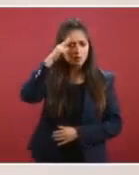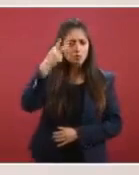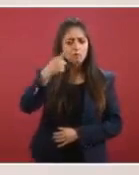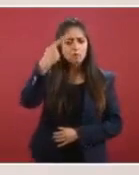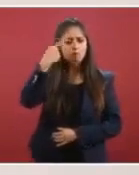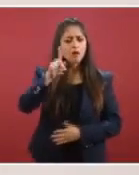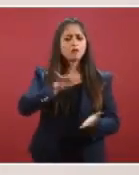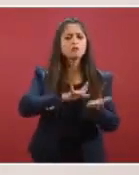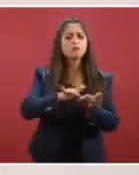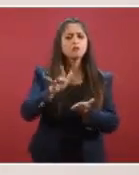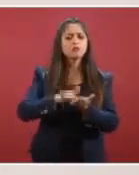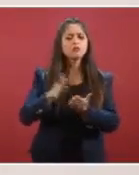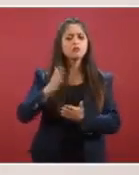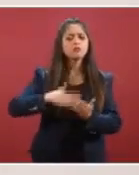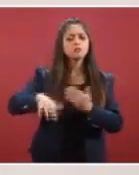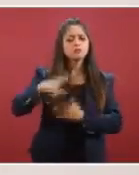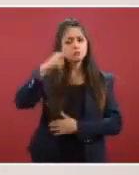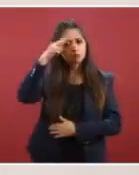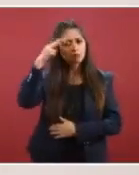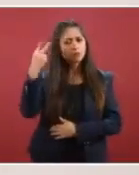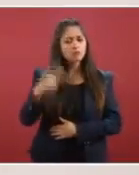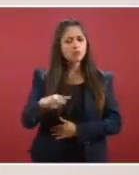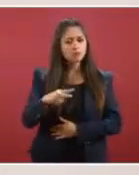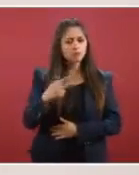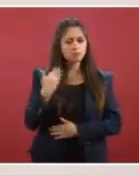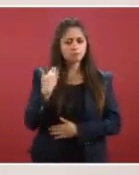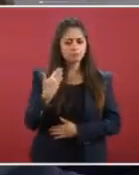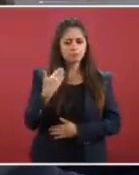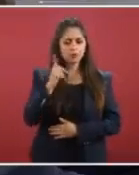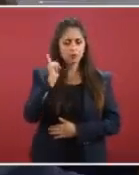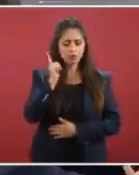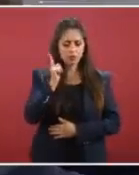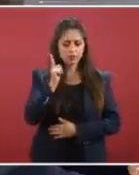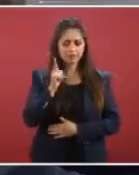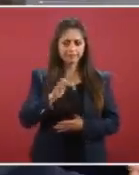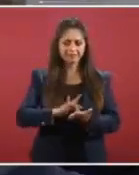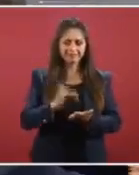mexicanos de todas las formas posibles. Muchas gracias.